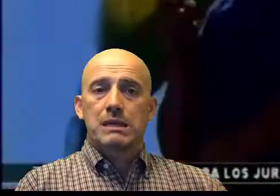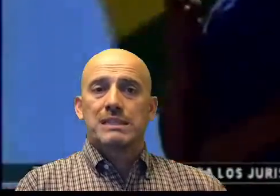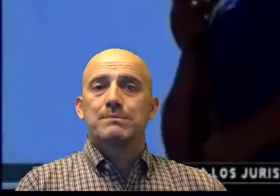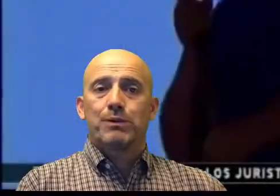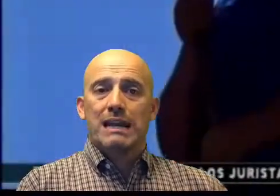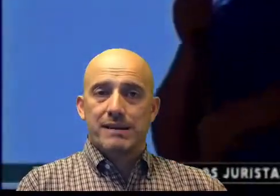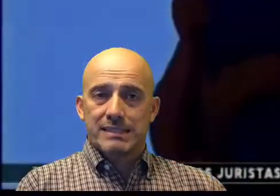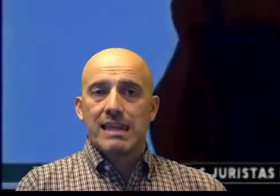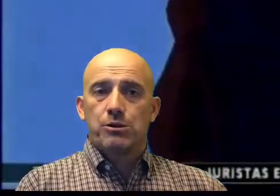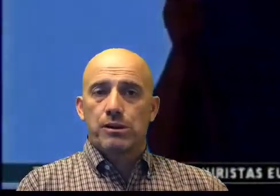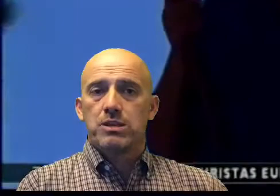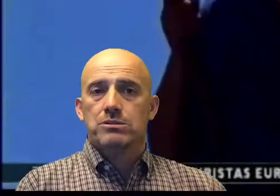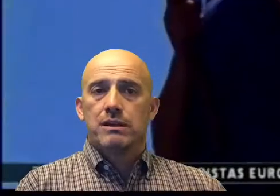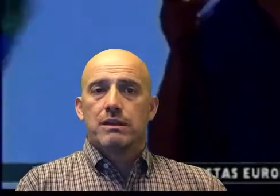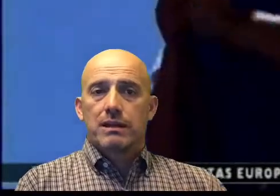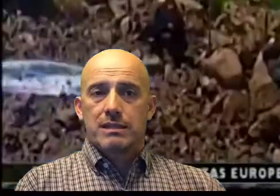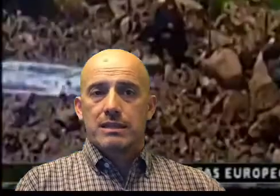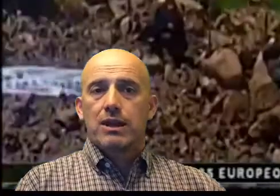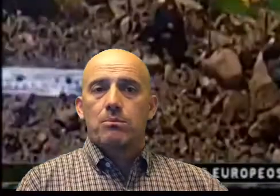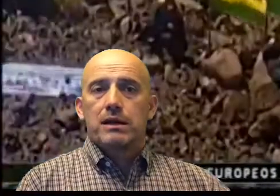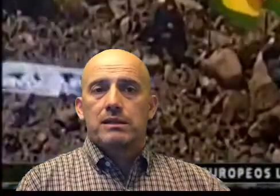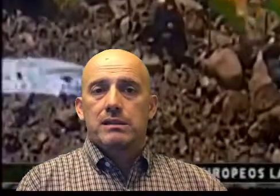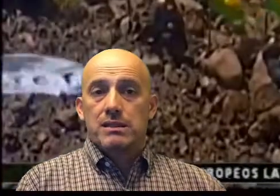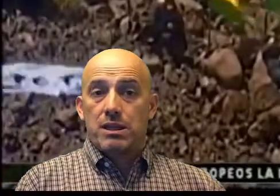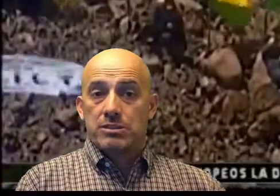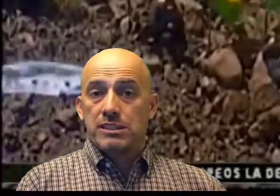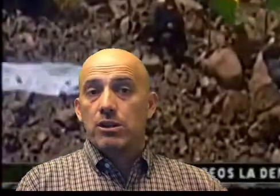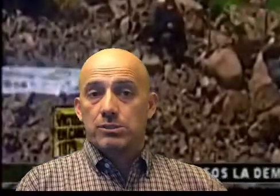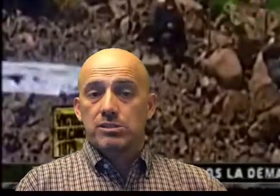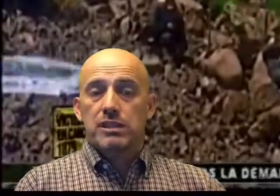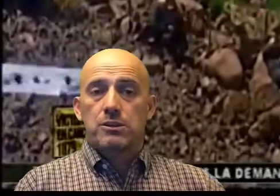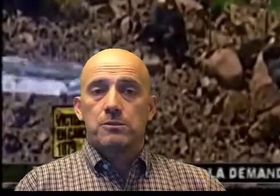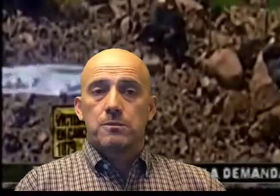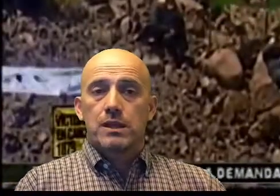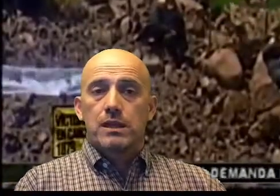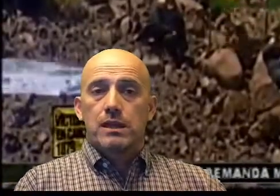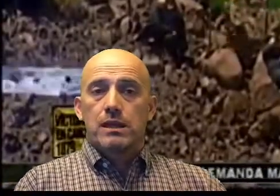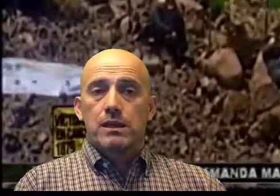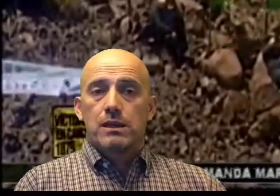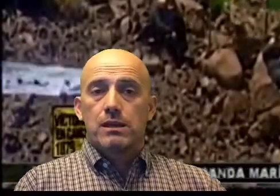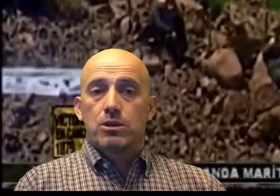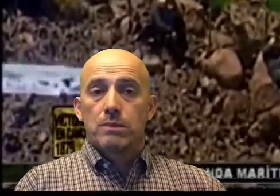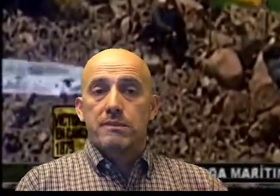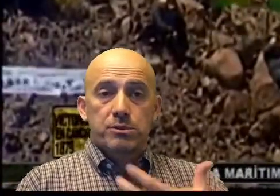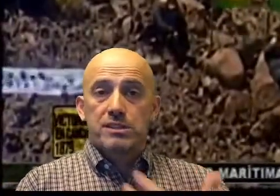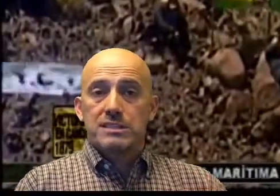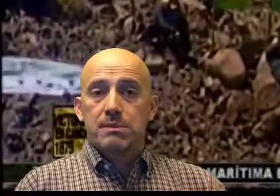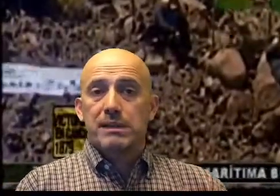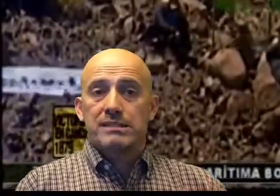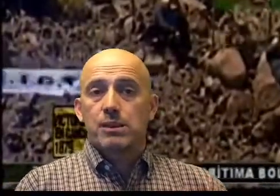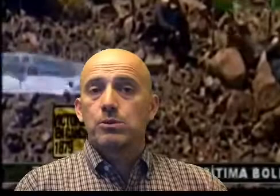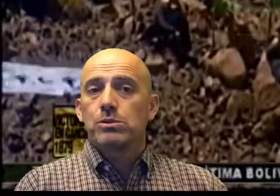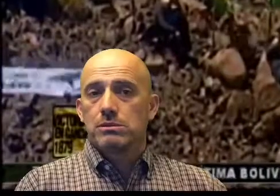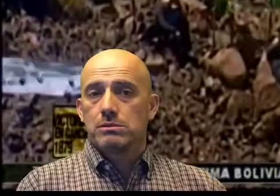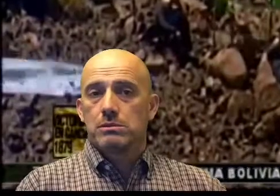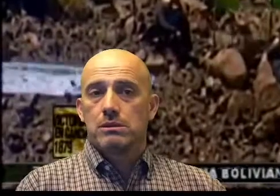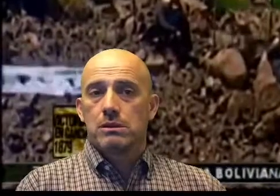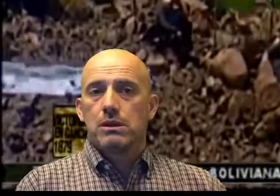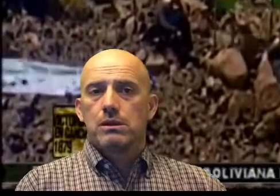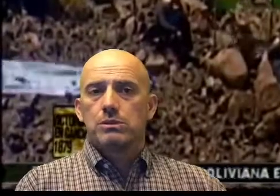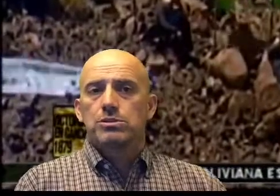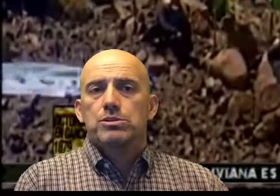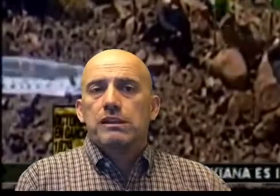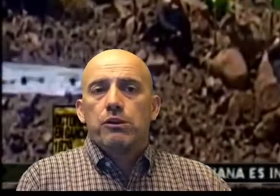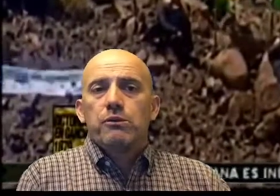justamente por la batalla de los niños que tienes que compartir desde los 7 a los 14 años con barbas postizas para parecer adultos